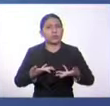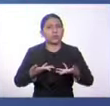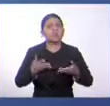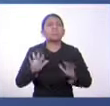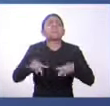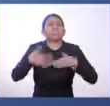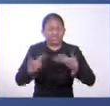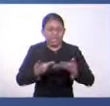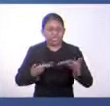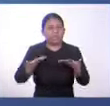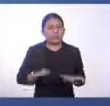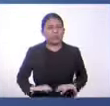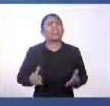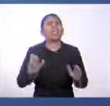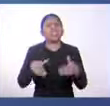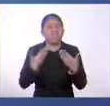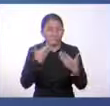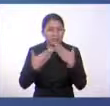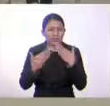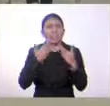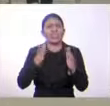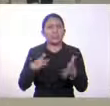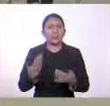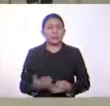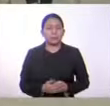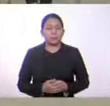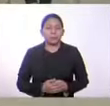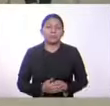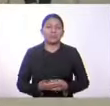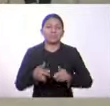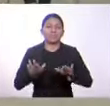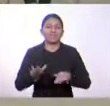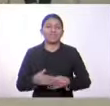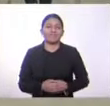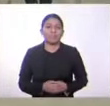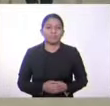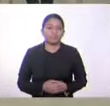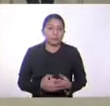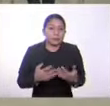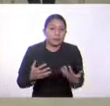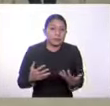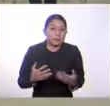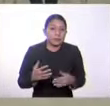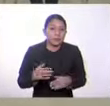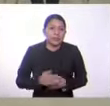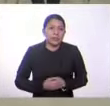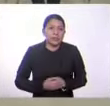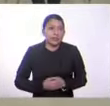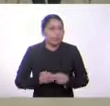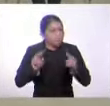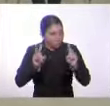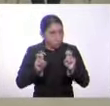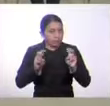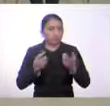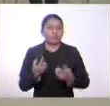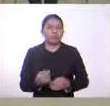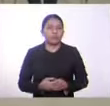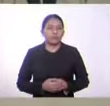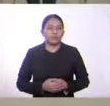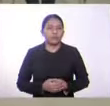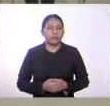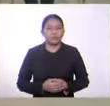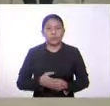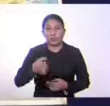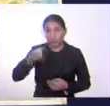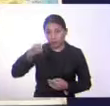son los derechos humanos, doctor? Gracias, Federico. Quiero llamar la atención en el sentido que más que elaborar un